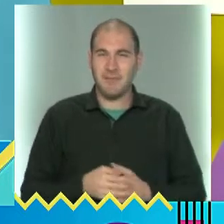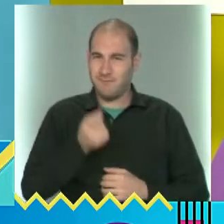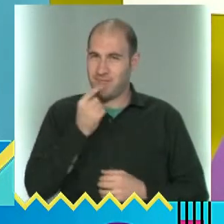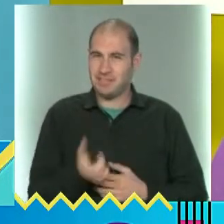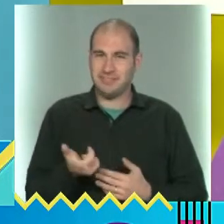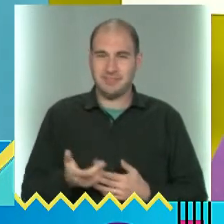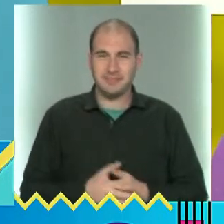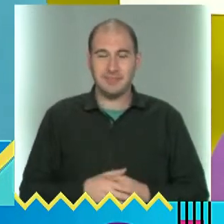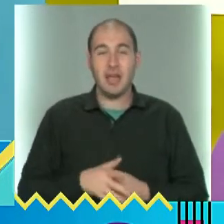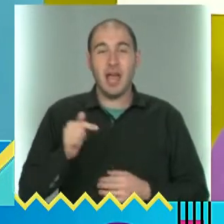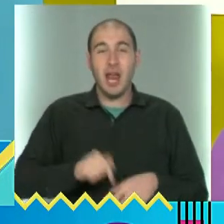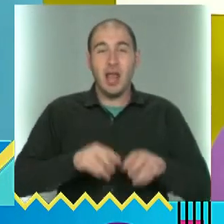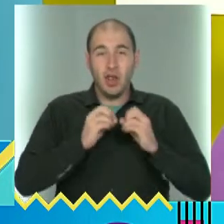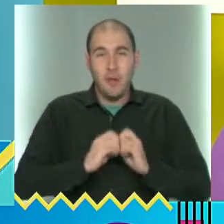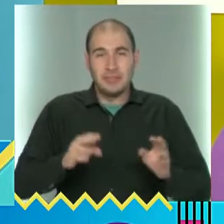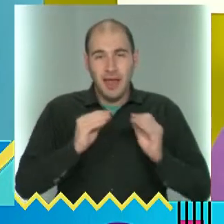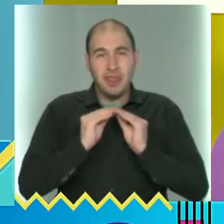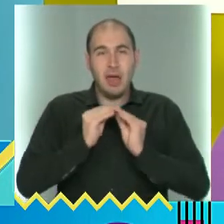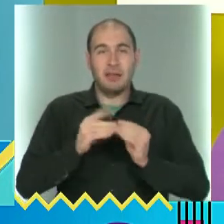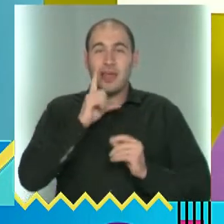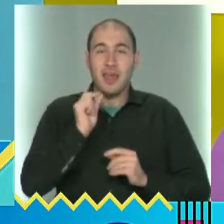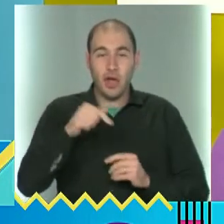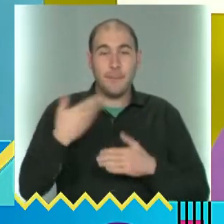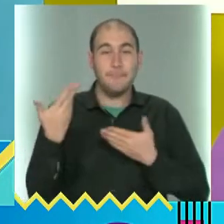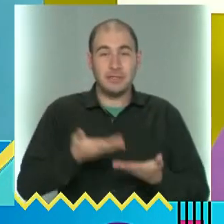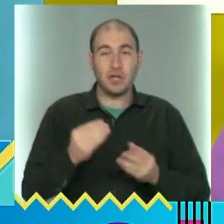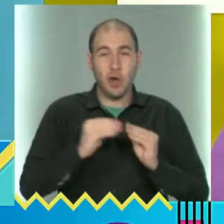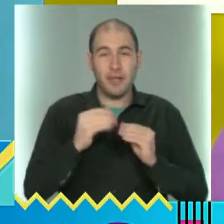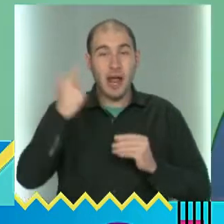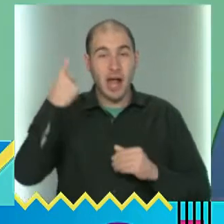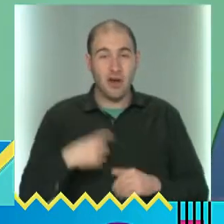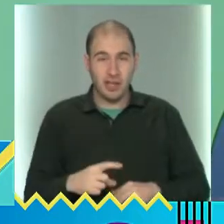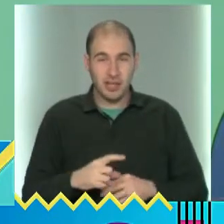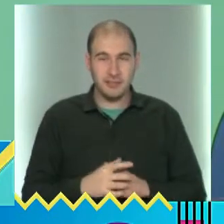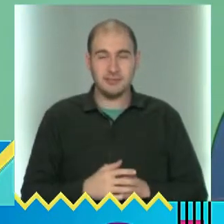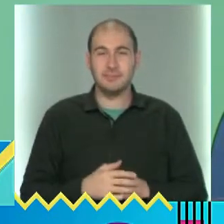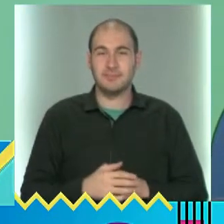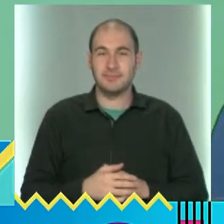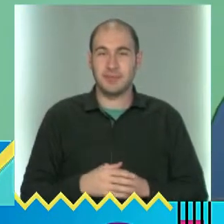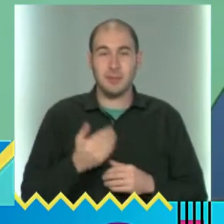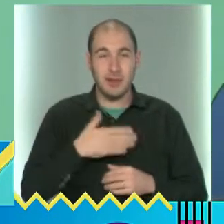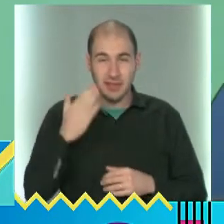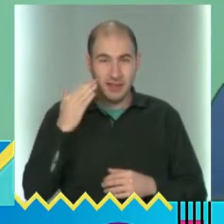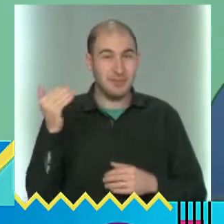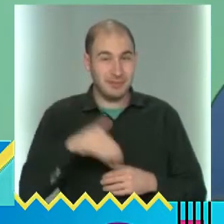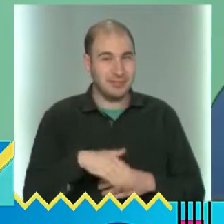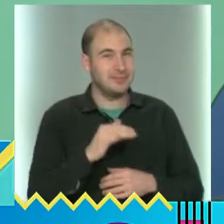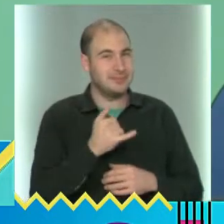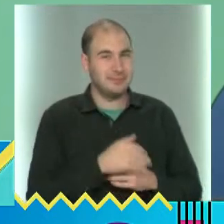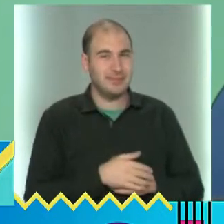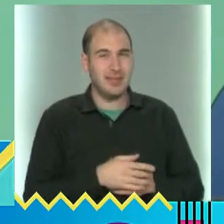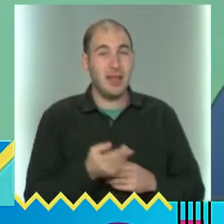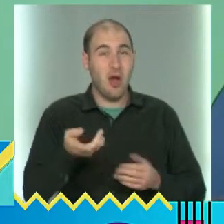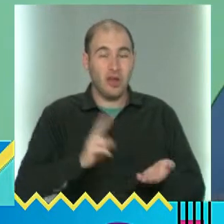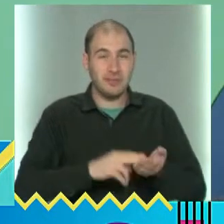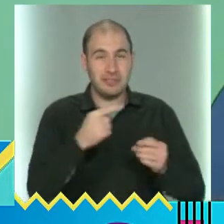simple. Vamos a arrancar con nuestro debate del día. Primero presento a mi compañera Carolina. Caro, volviendo. Tardes. Buenas tardes.